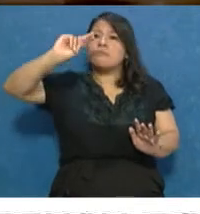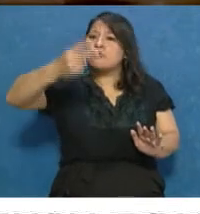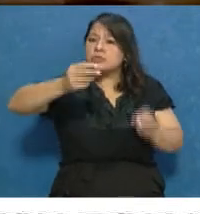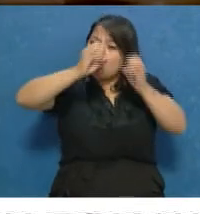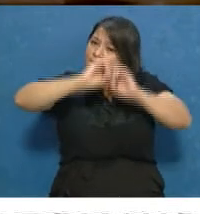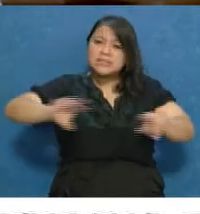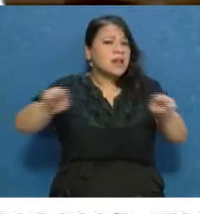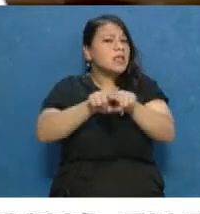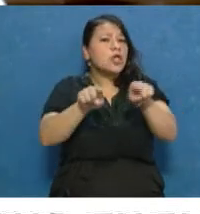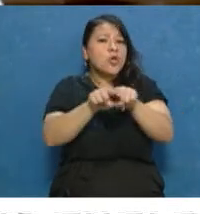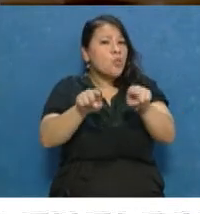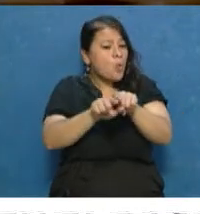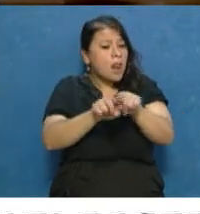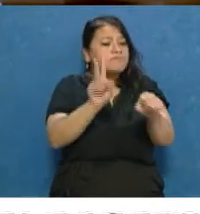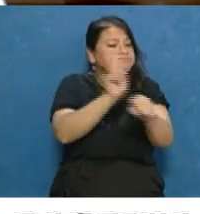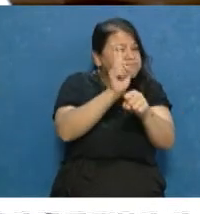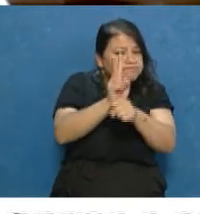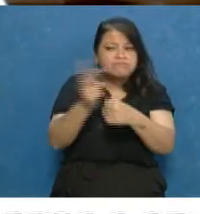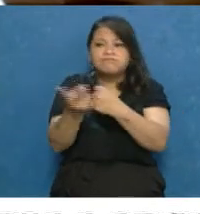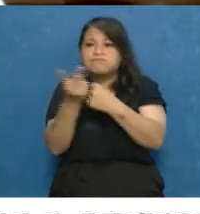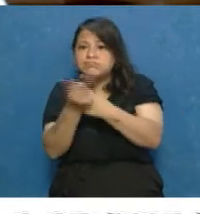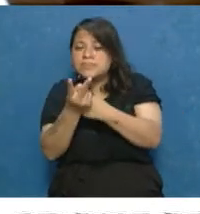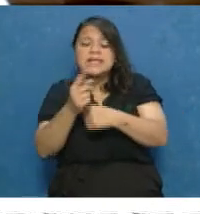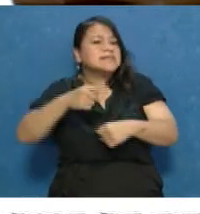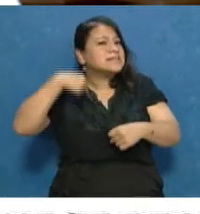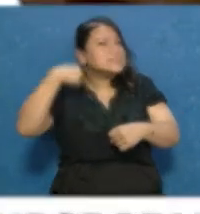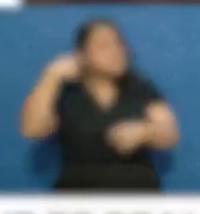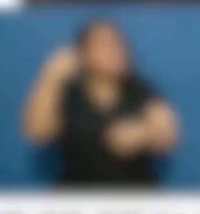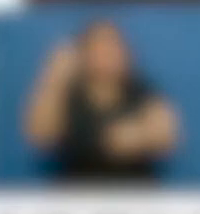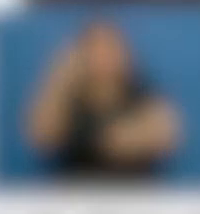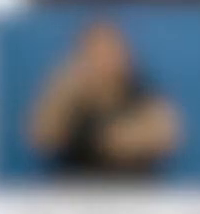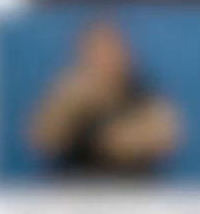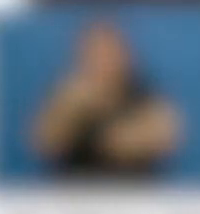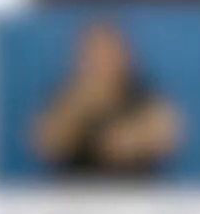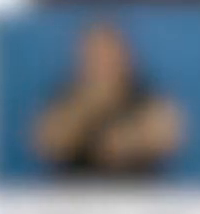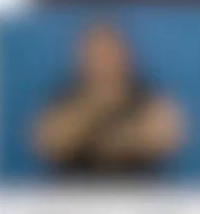mismas condiciones, por lo cuanto siempre seguimos apelando a que hay que cuidarse.